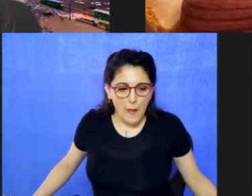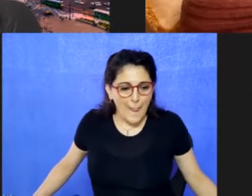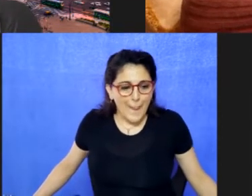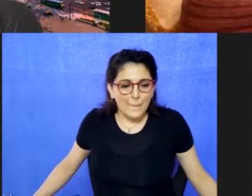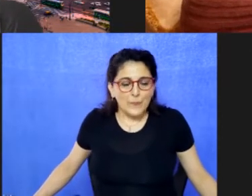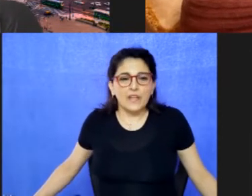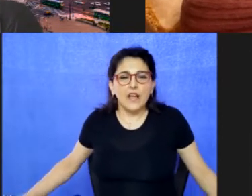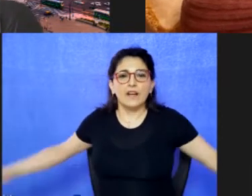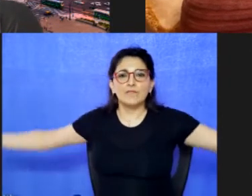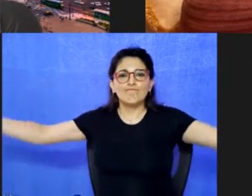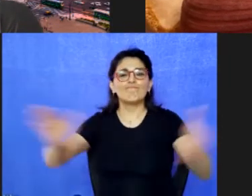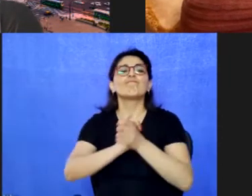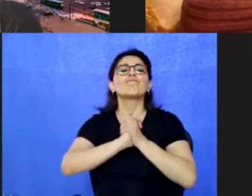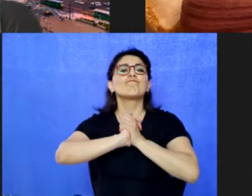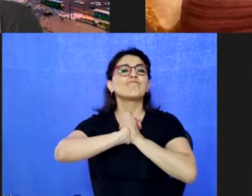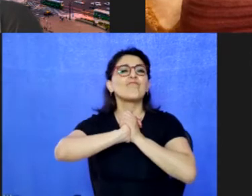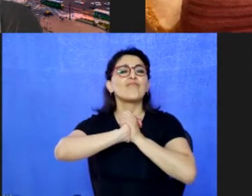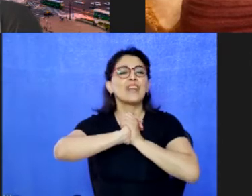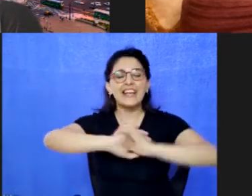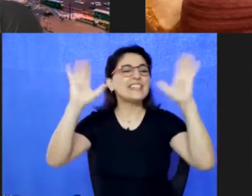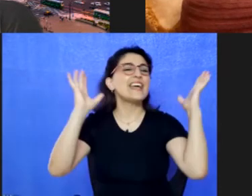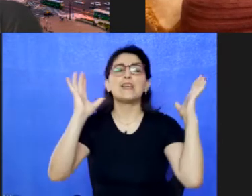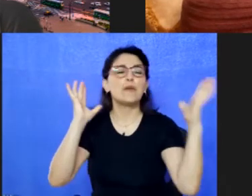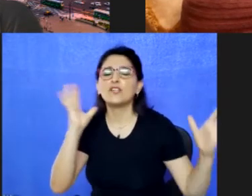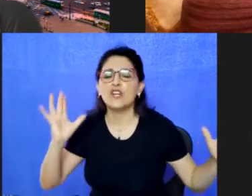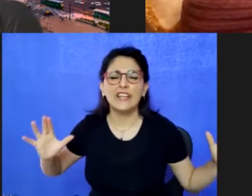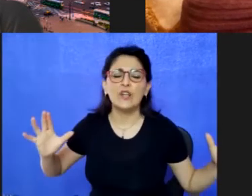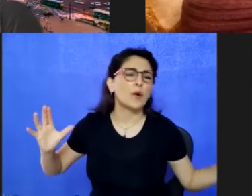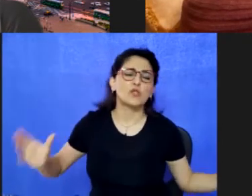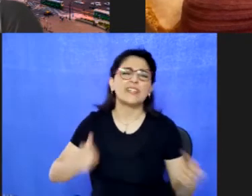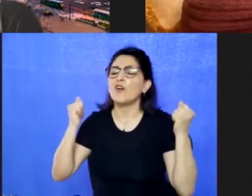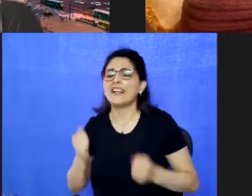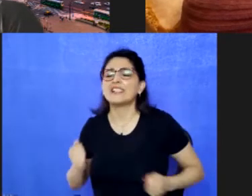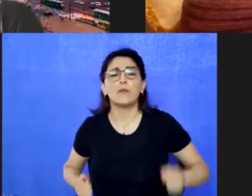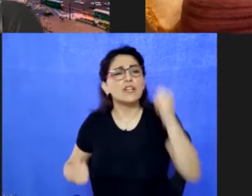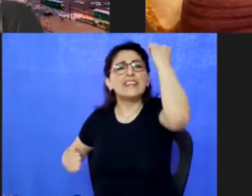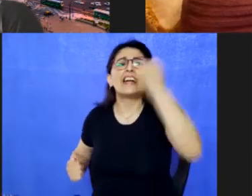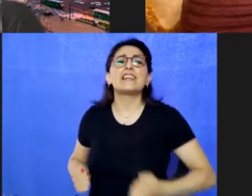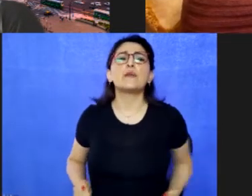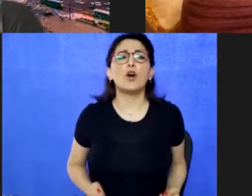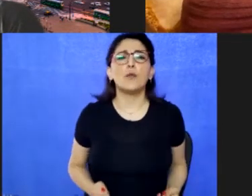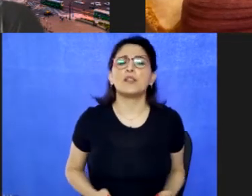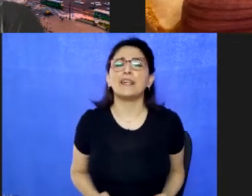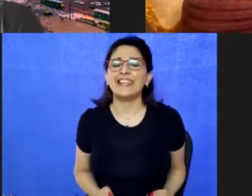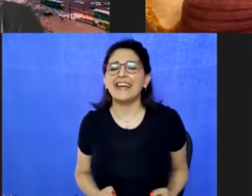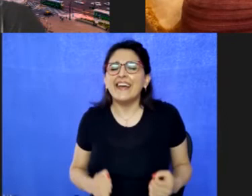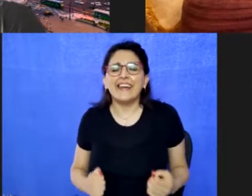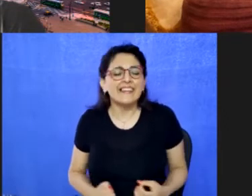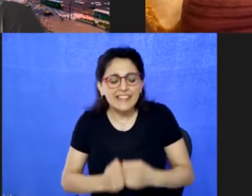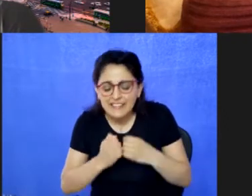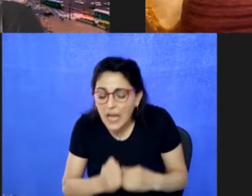estamos, vivitos y coleando. Así es, vivitos y coleando, por suerte. Y agradecemos, como siempre,